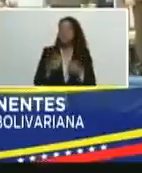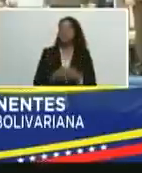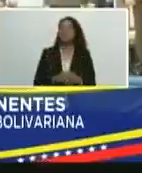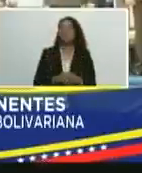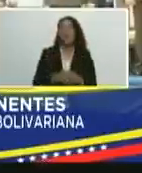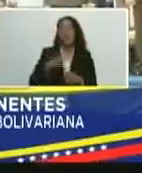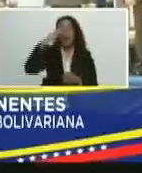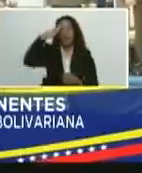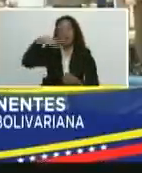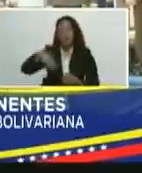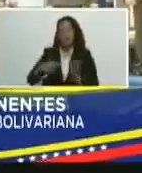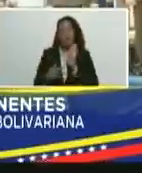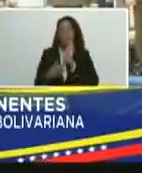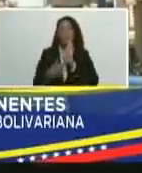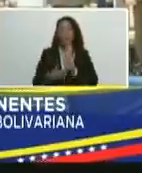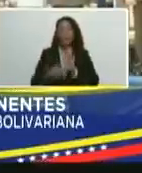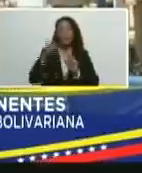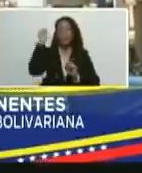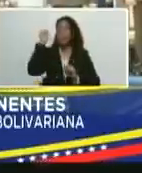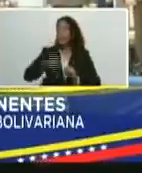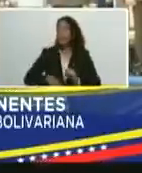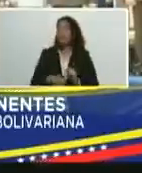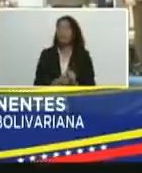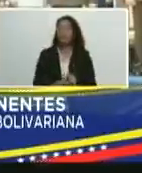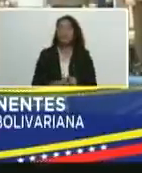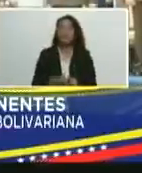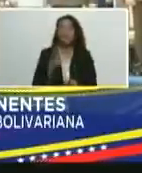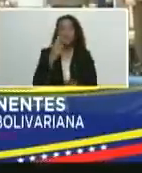la Fuerza Armada Nacional Bolivariana,